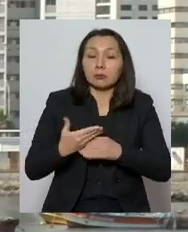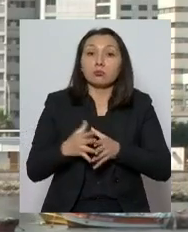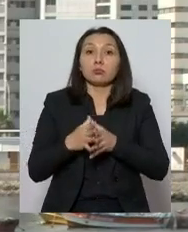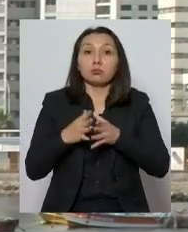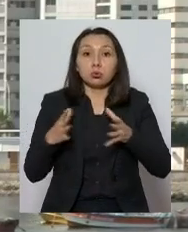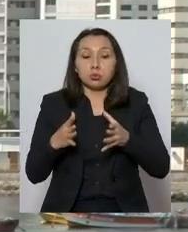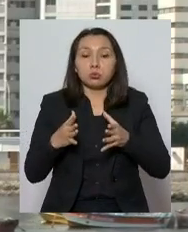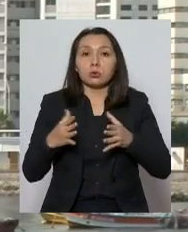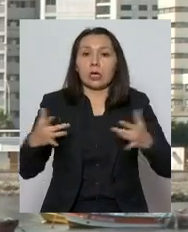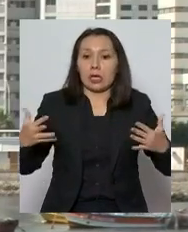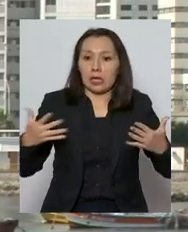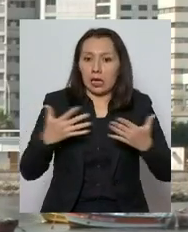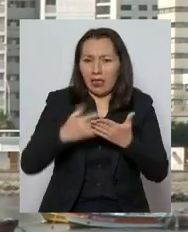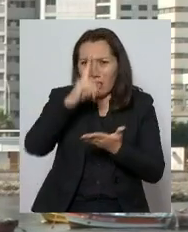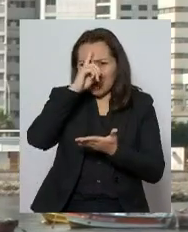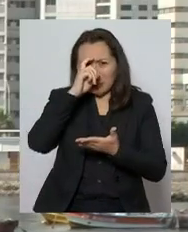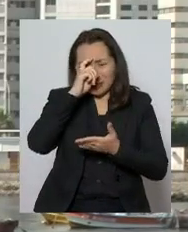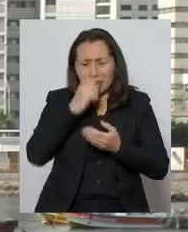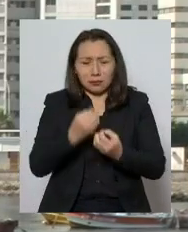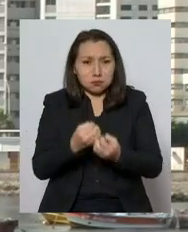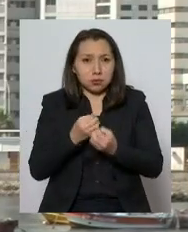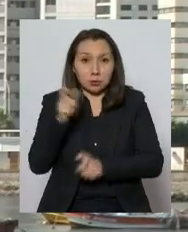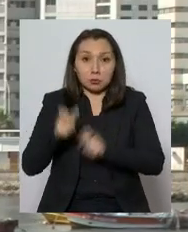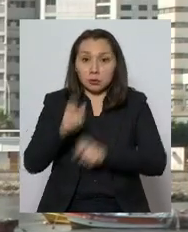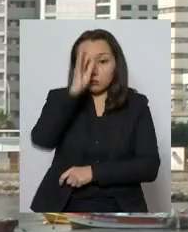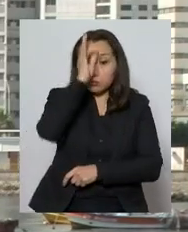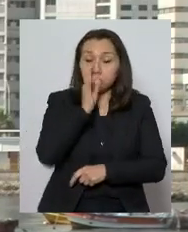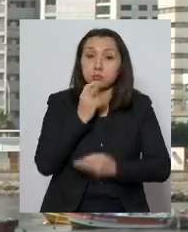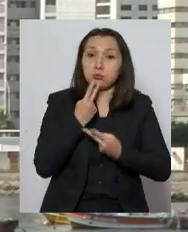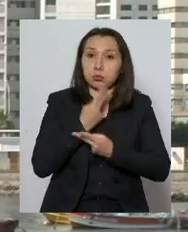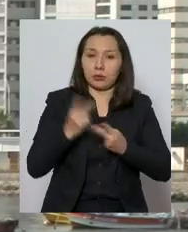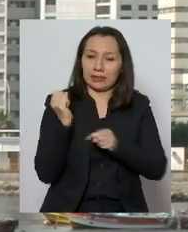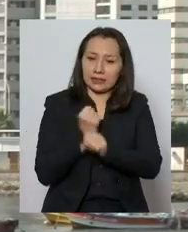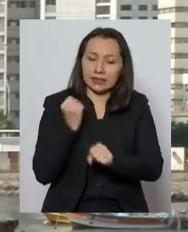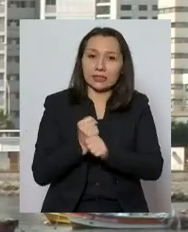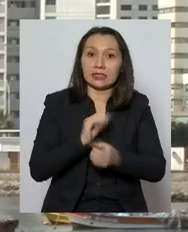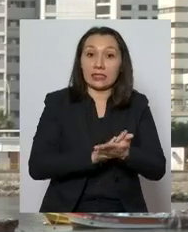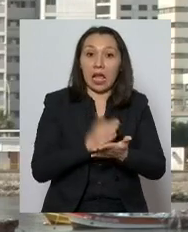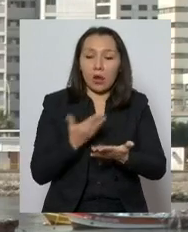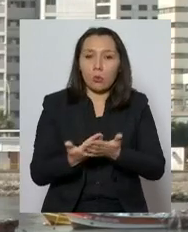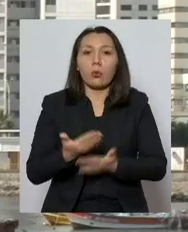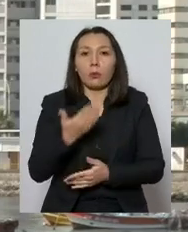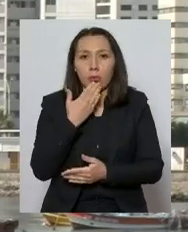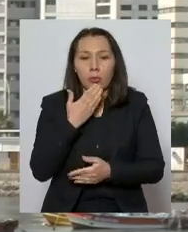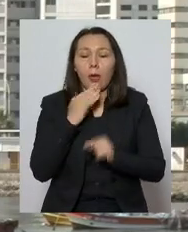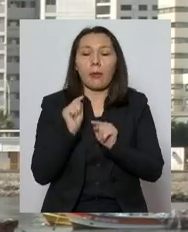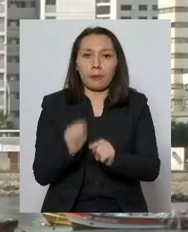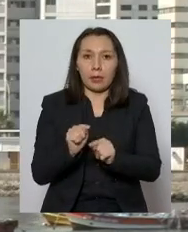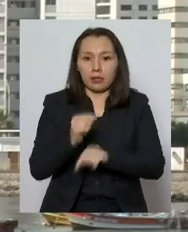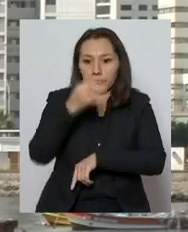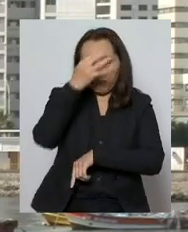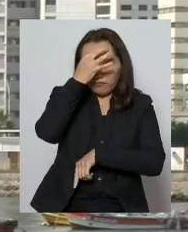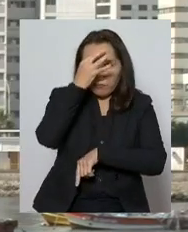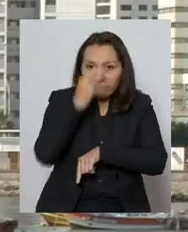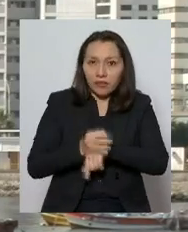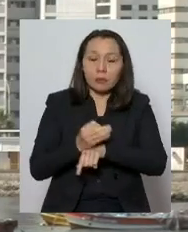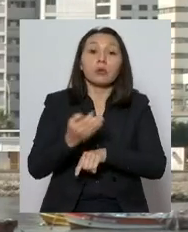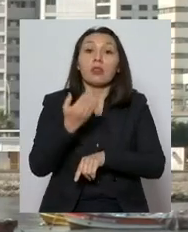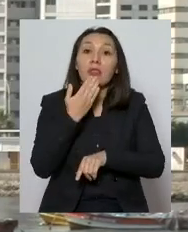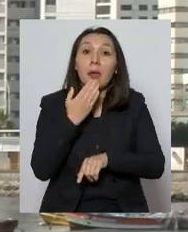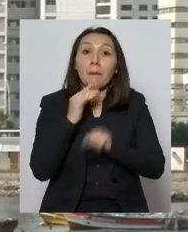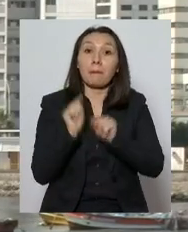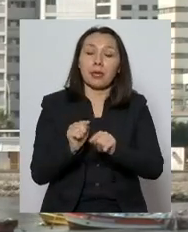para nuestra red de hospitales, para nuestros funcionarios públicos de salud, que también se enferman,